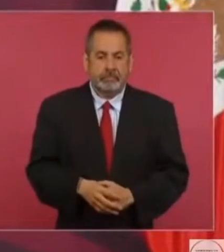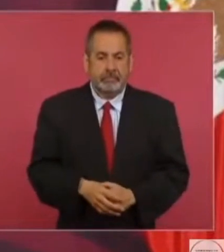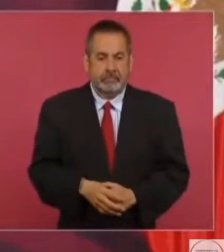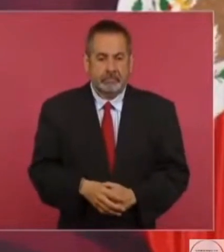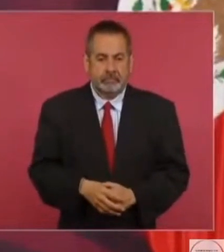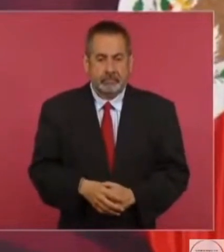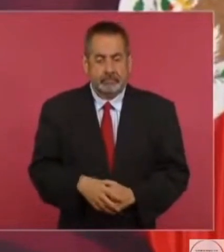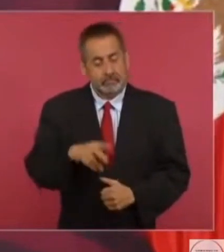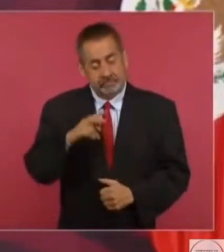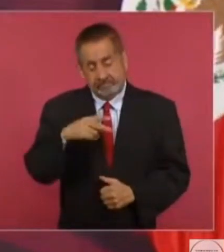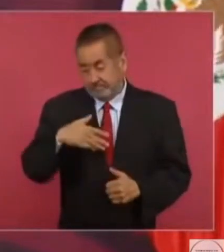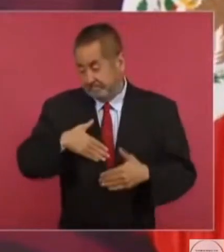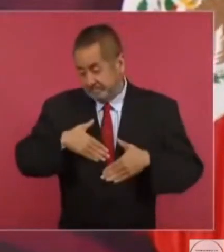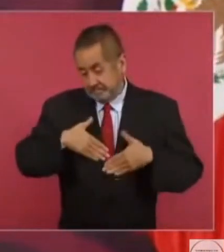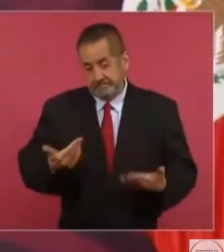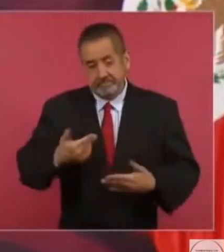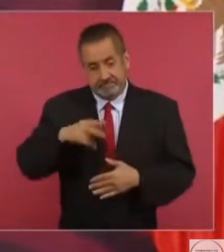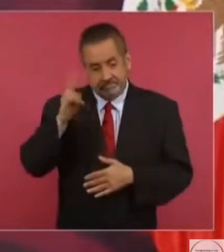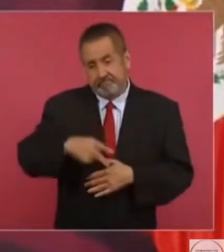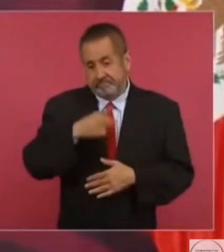Y lo voy a decir,